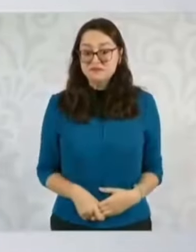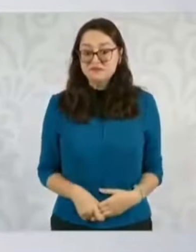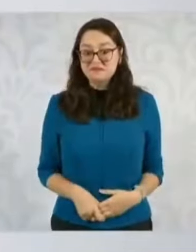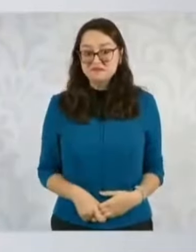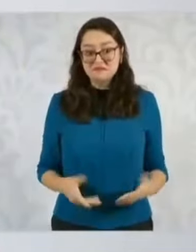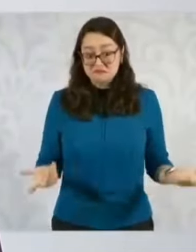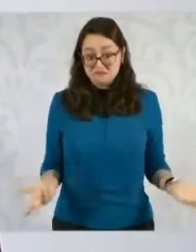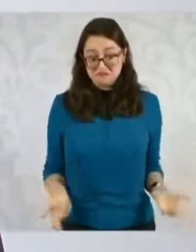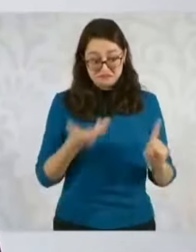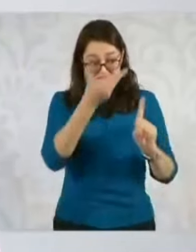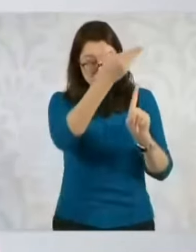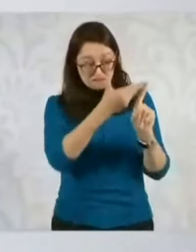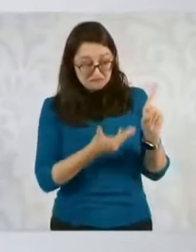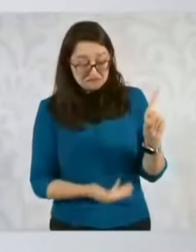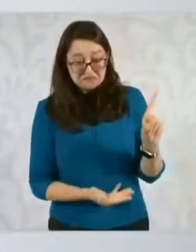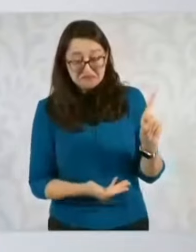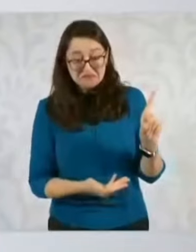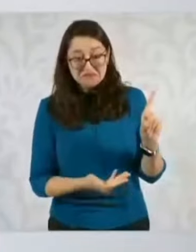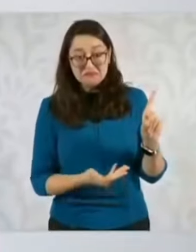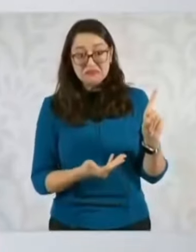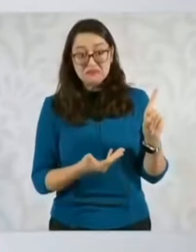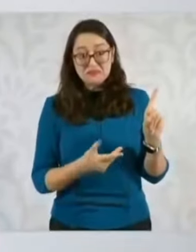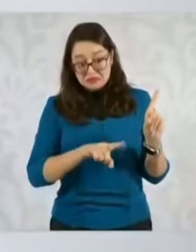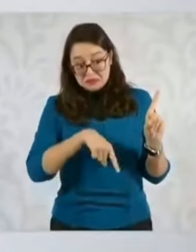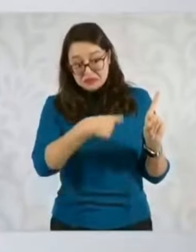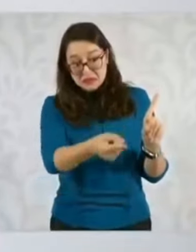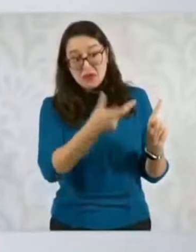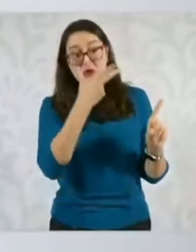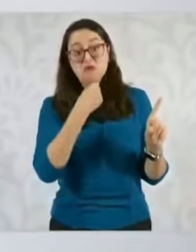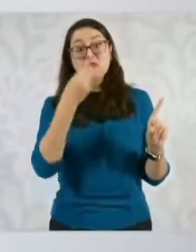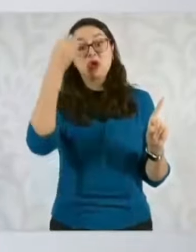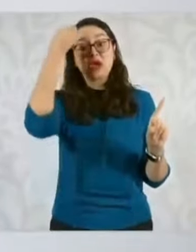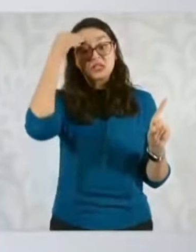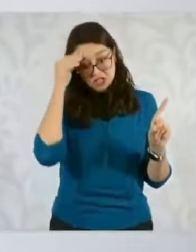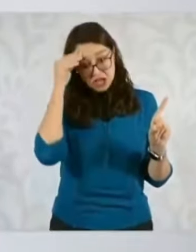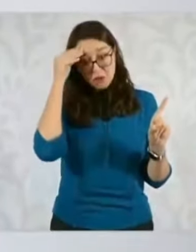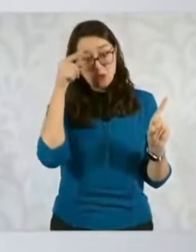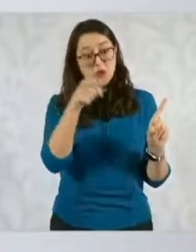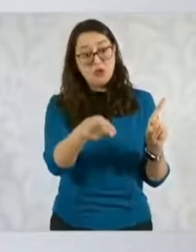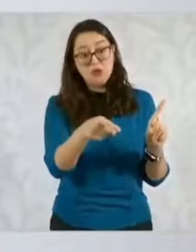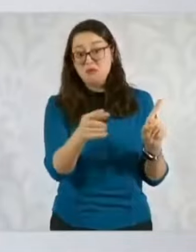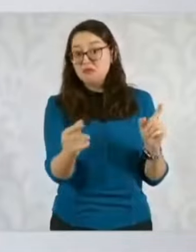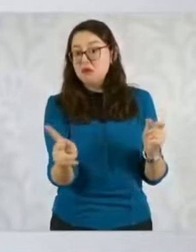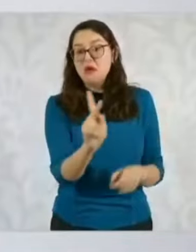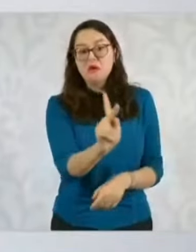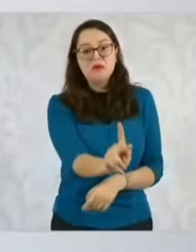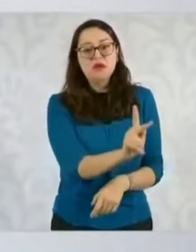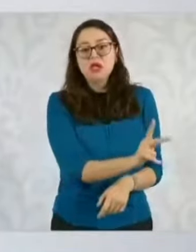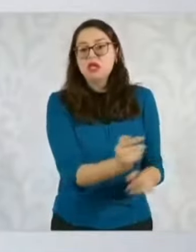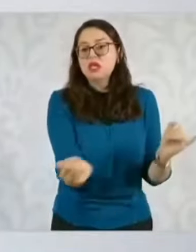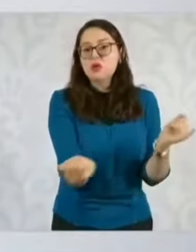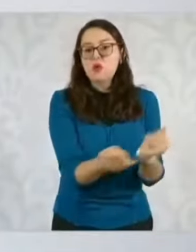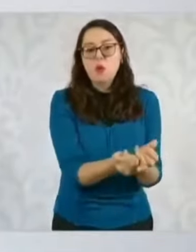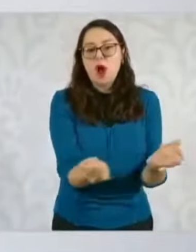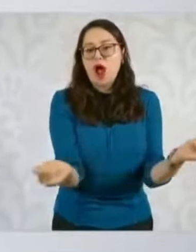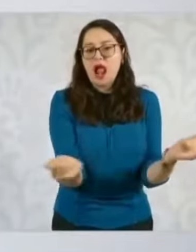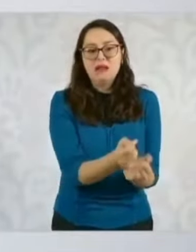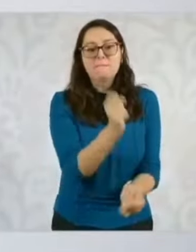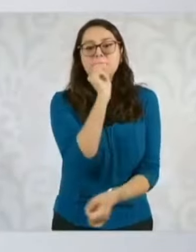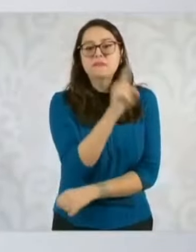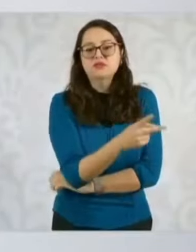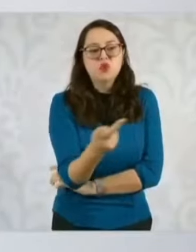diferencia entre este personaje y el Chapo, un personaje reconocido por ser narcotraficante.